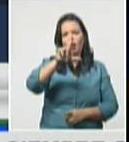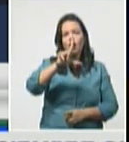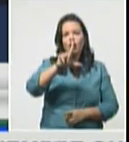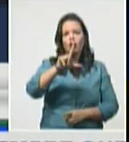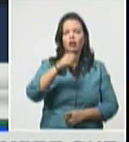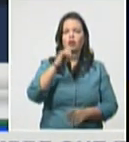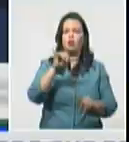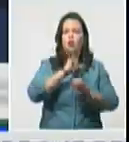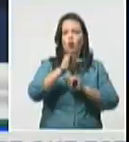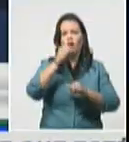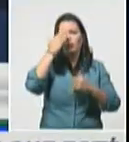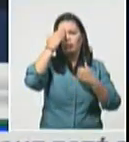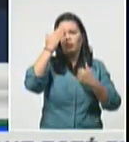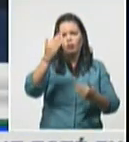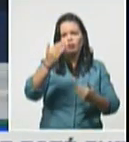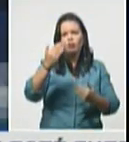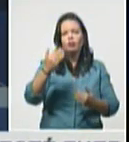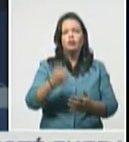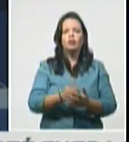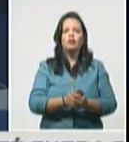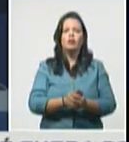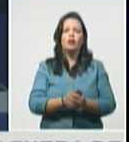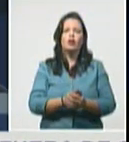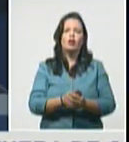del cumplimiento de los indicadores muy bueno,